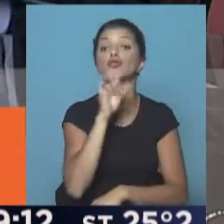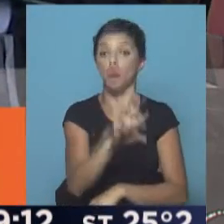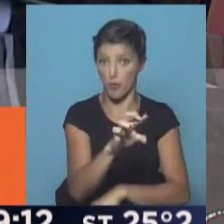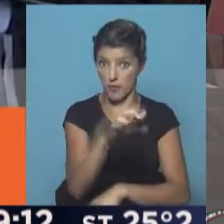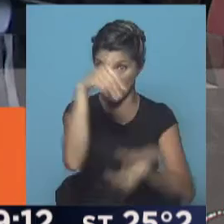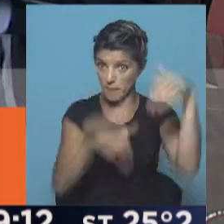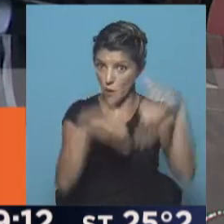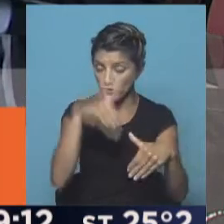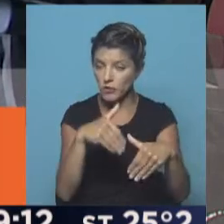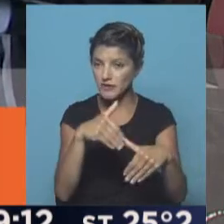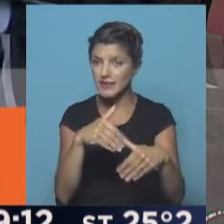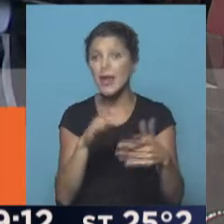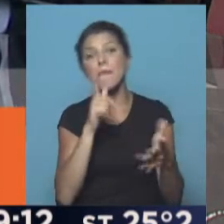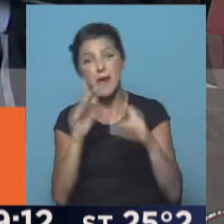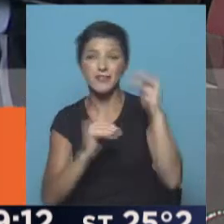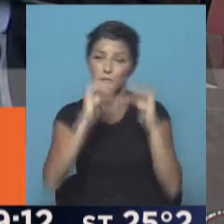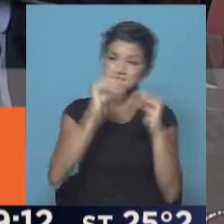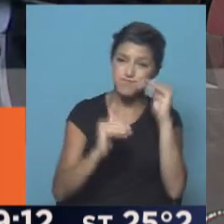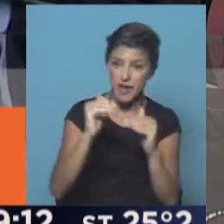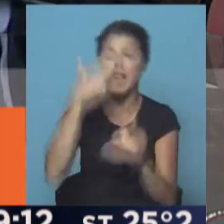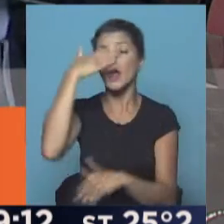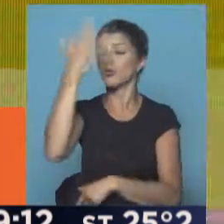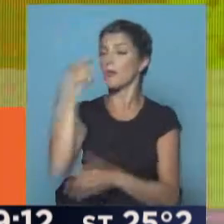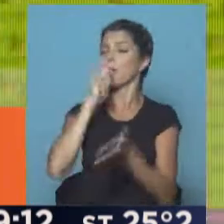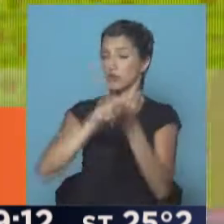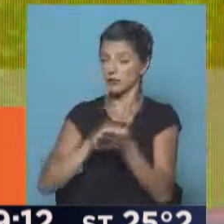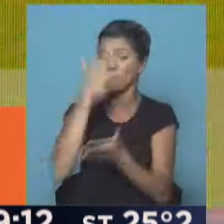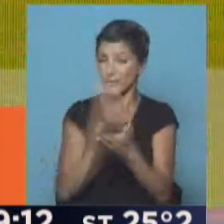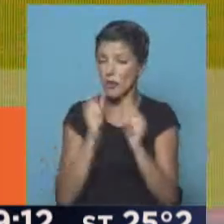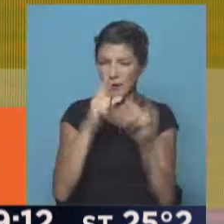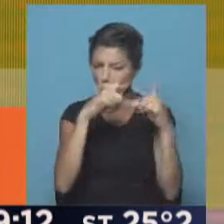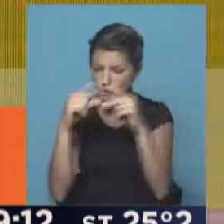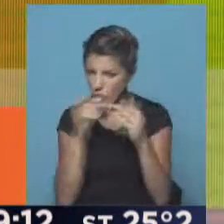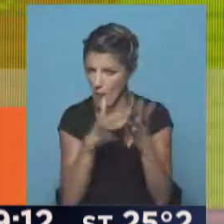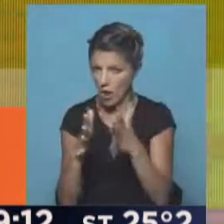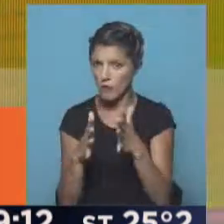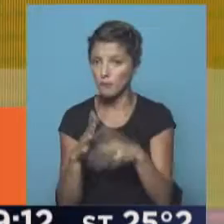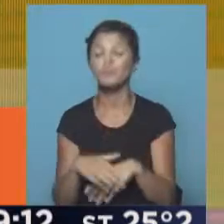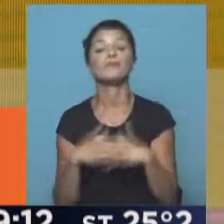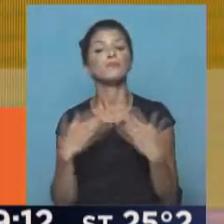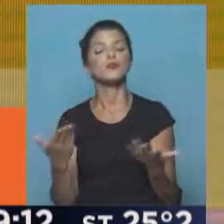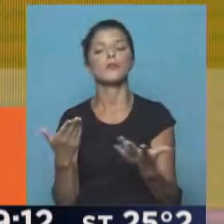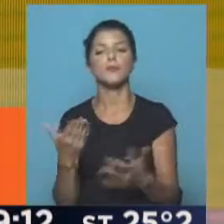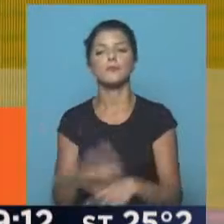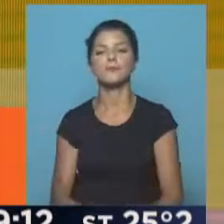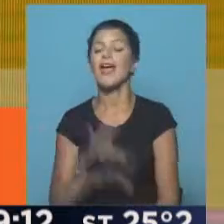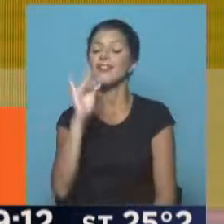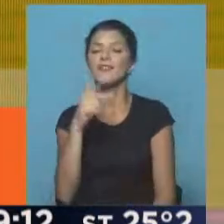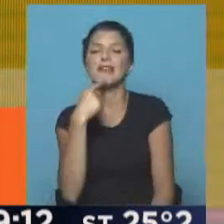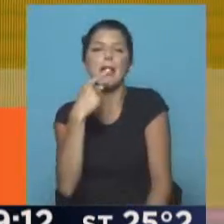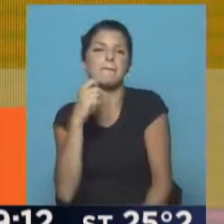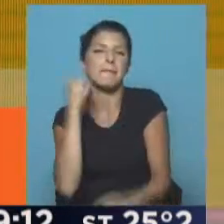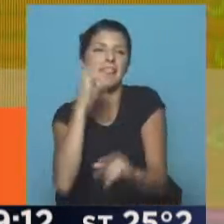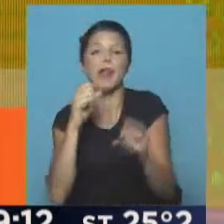Trump estuvo dentro del margen de error de las últimas encuestas, con lo cual es difícil decir que haya sido una sorpresa. La